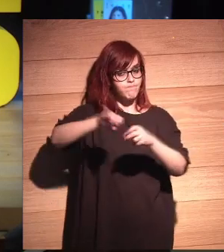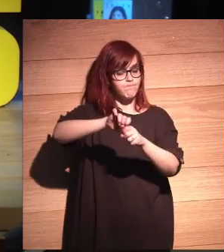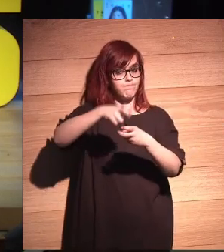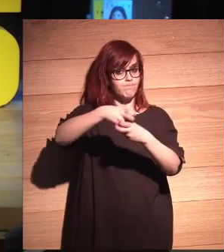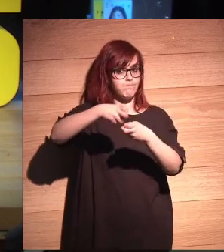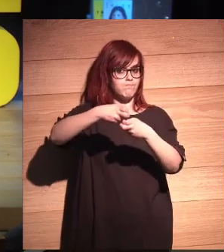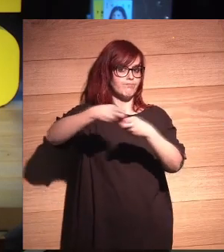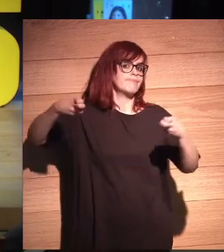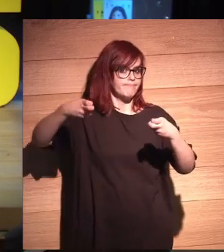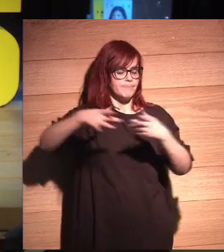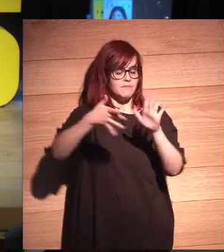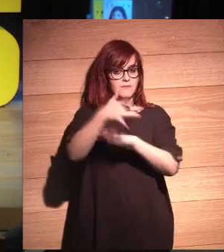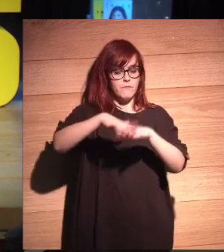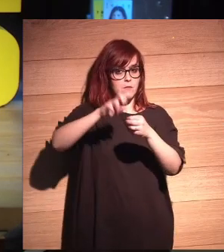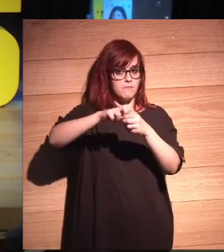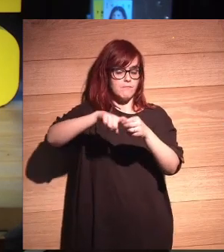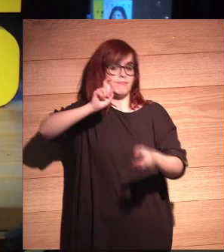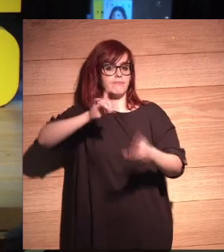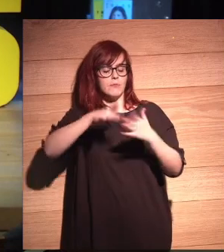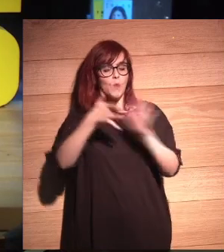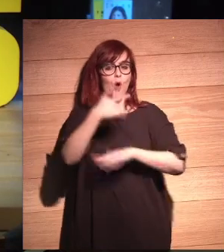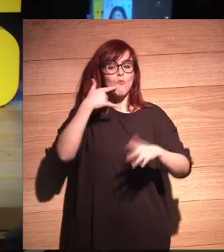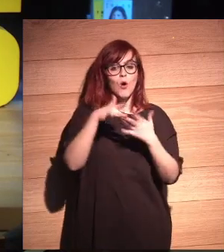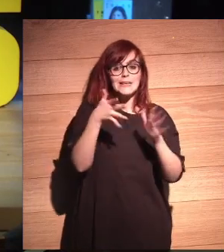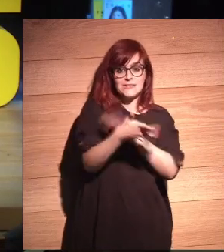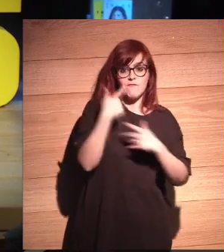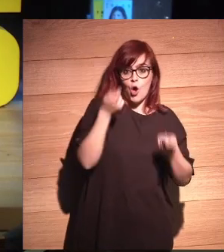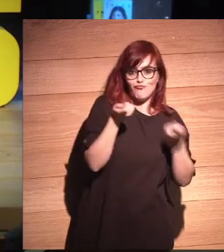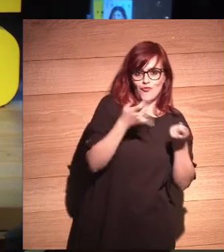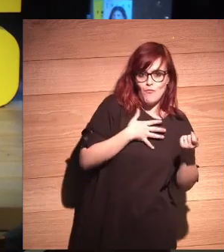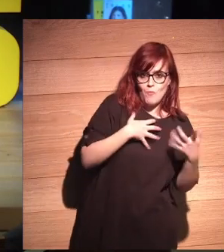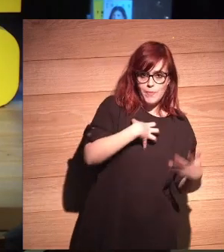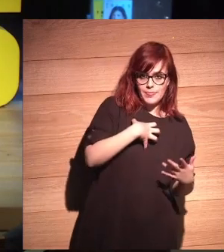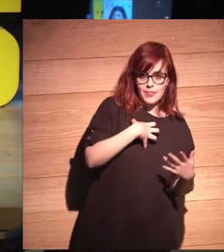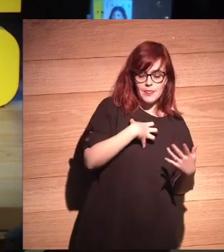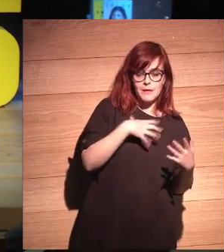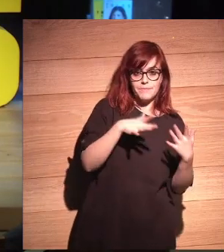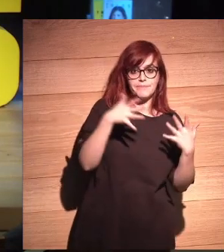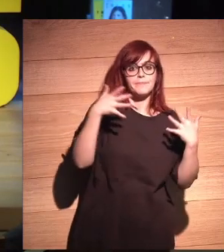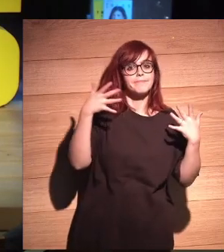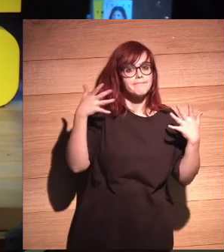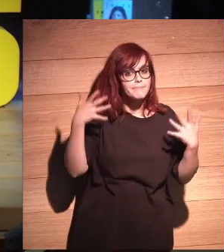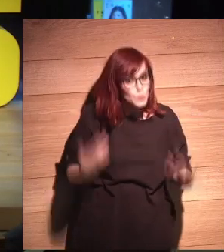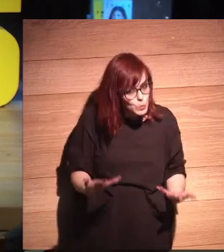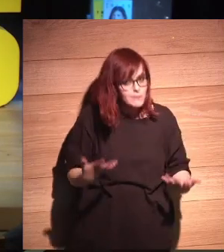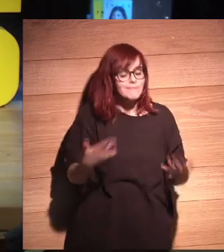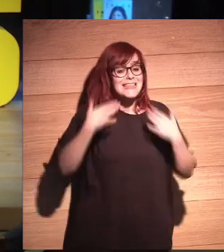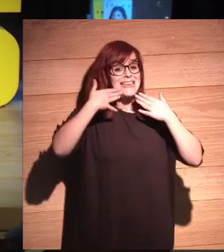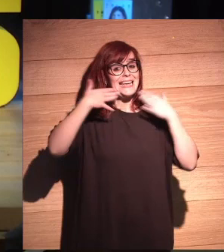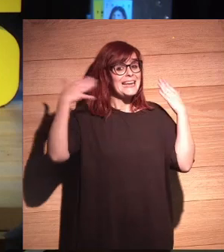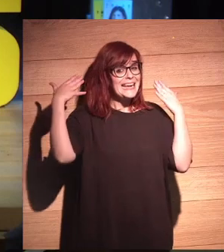una desconexión entre, digamos, nuestro computador cerebral y el efector. Y lo que podemos